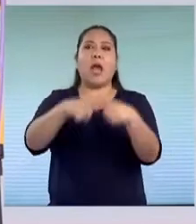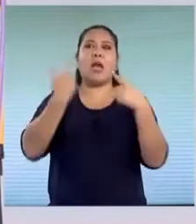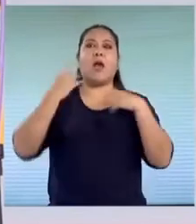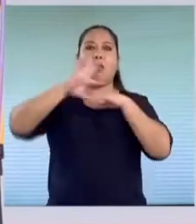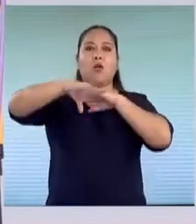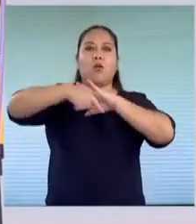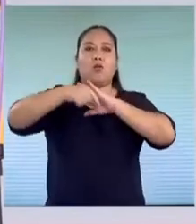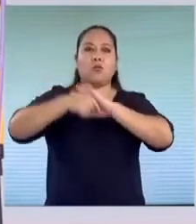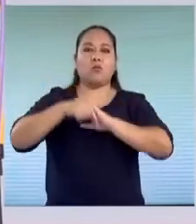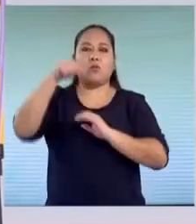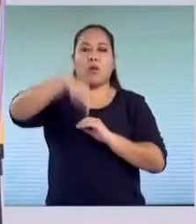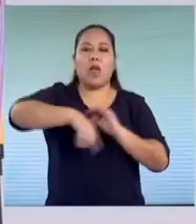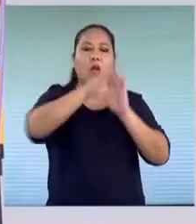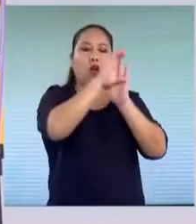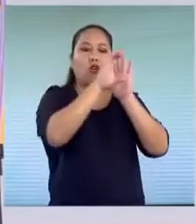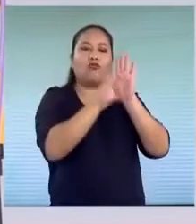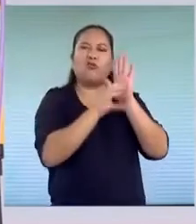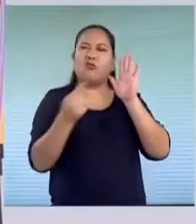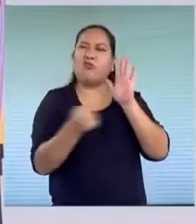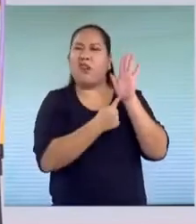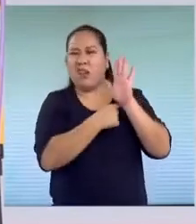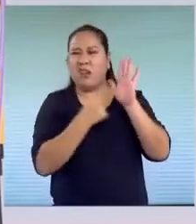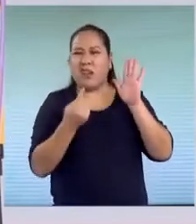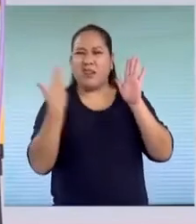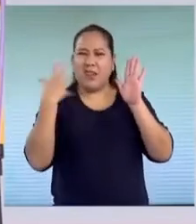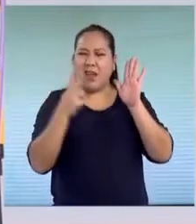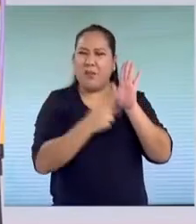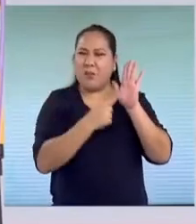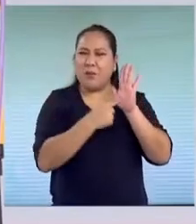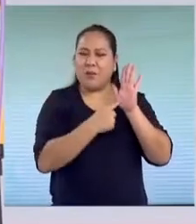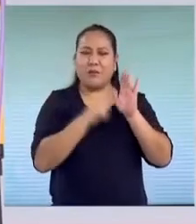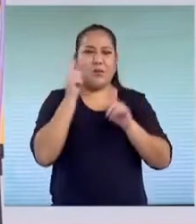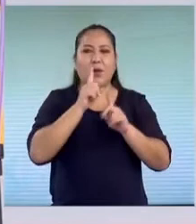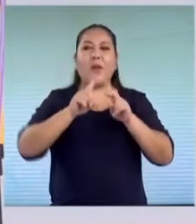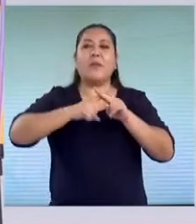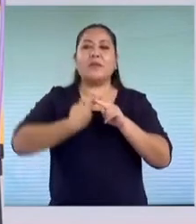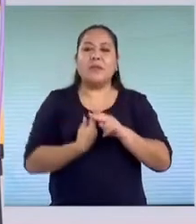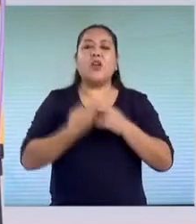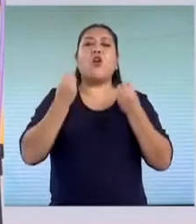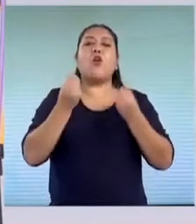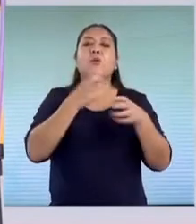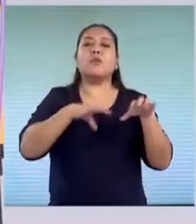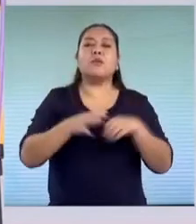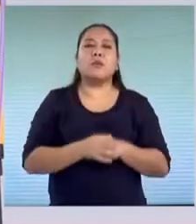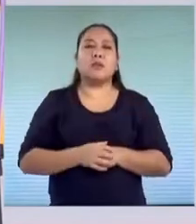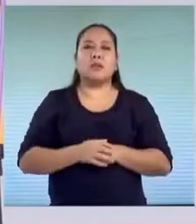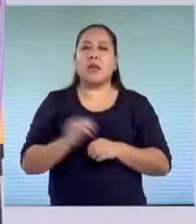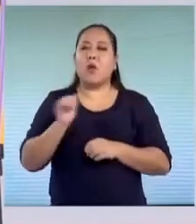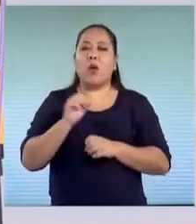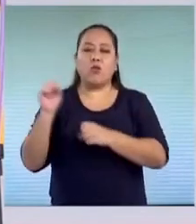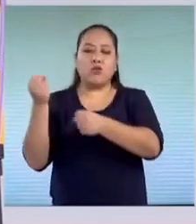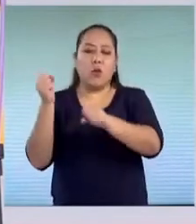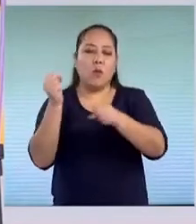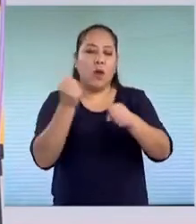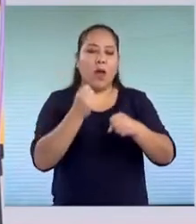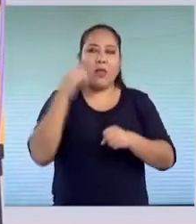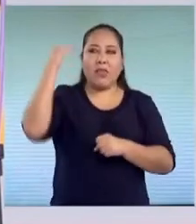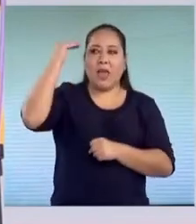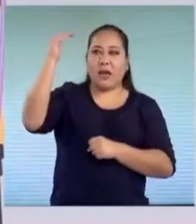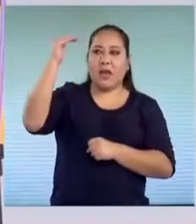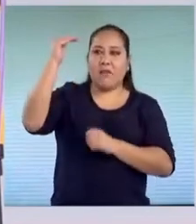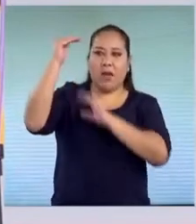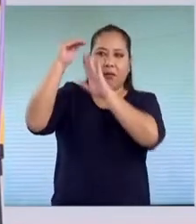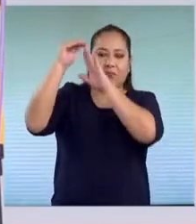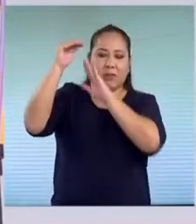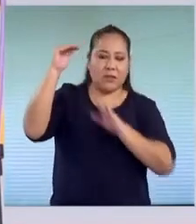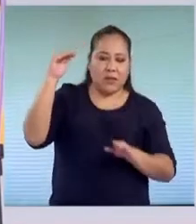corrupción que es constitucional en el país. Y empezaremos a hacerla como se barra en las escaleras, de arriba hacia